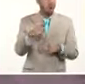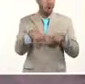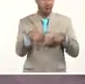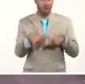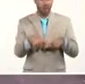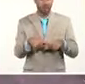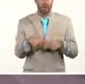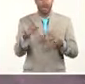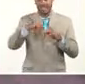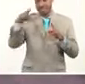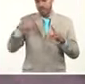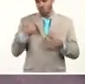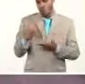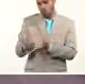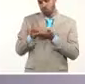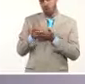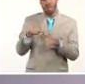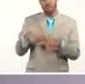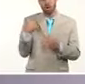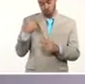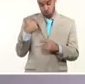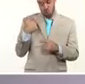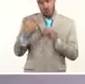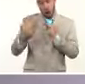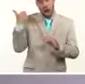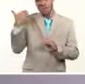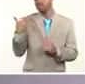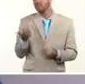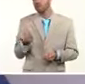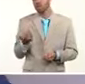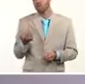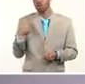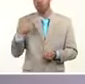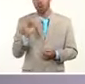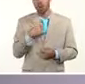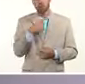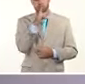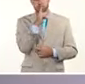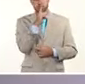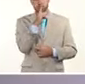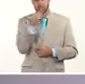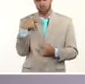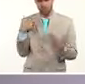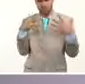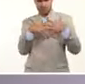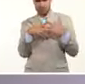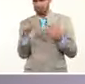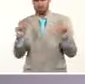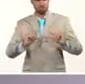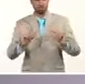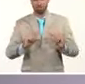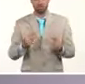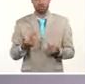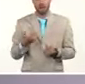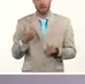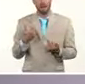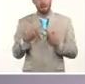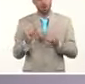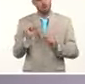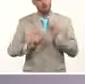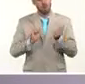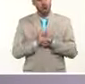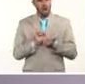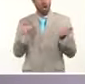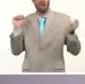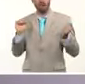mí me ha ayudado mucho porque yo era personalmente un muchacho súper que callado y me ha crecido enormemente y me siento muy orgulloso de que